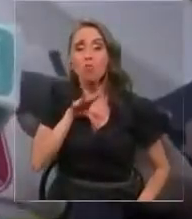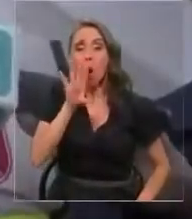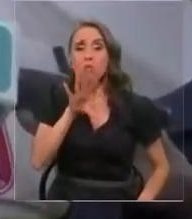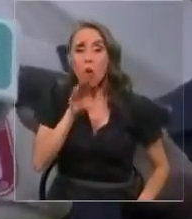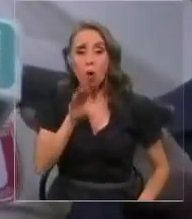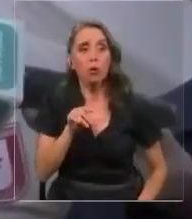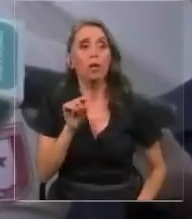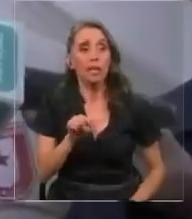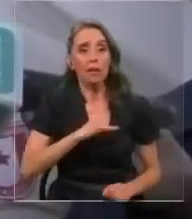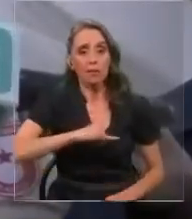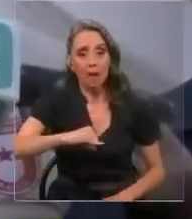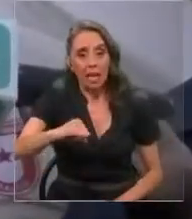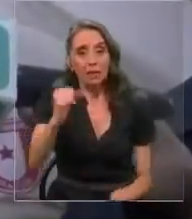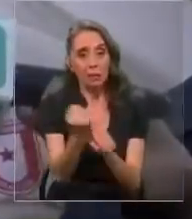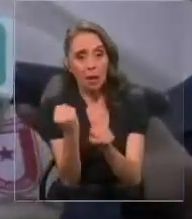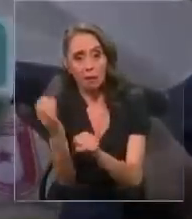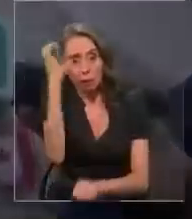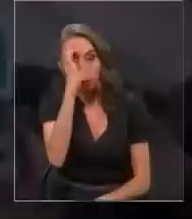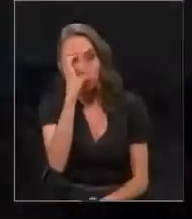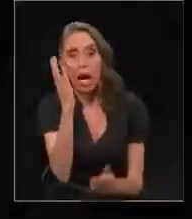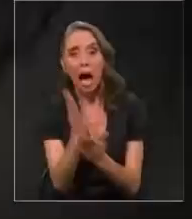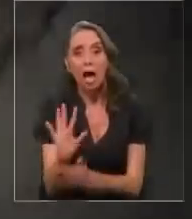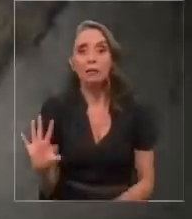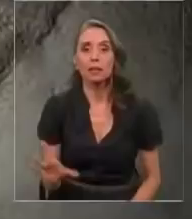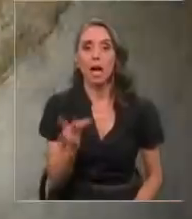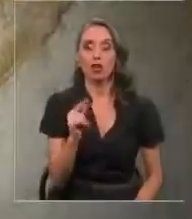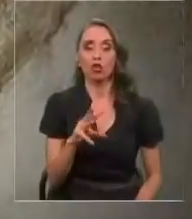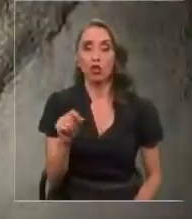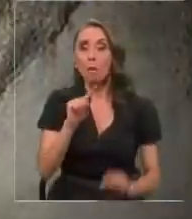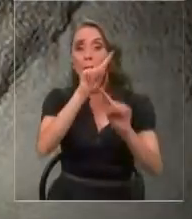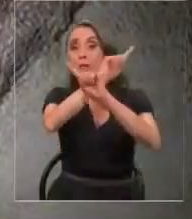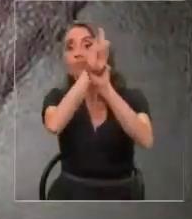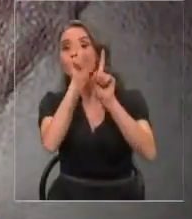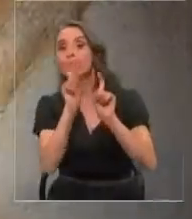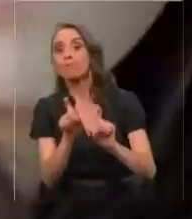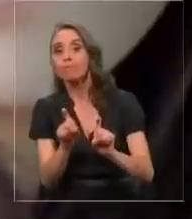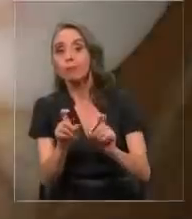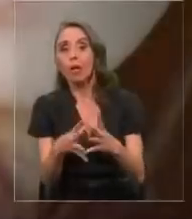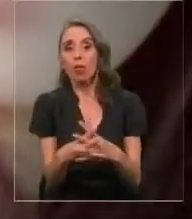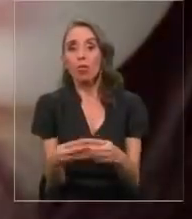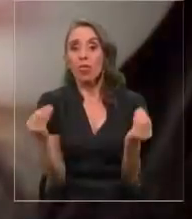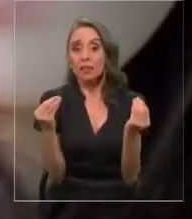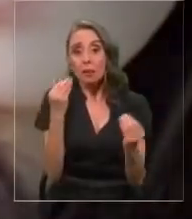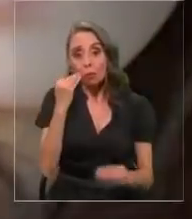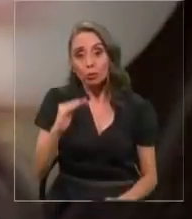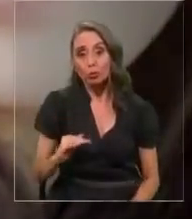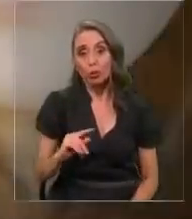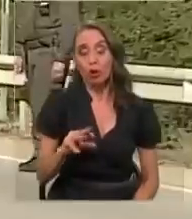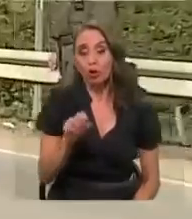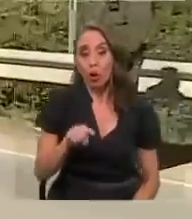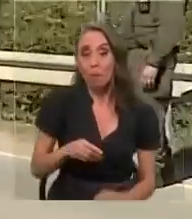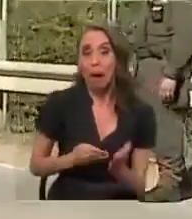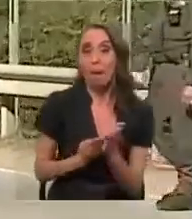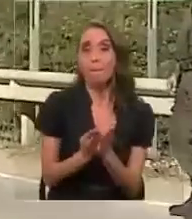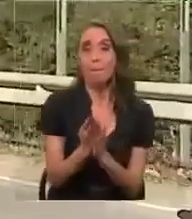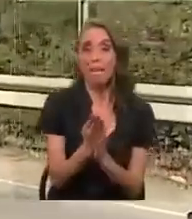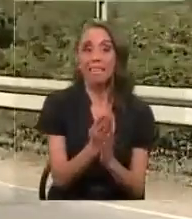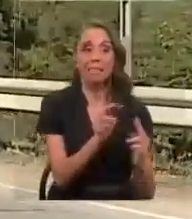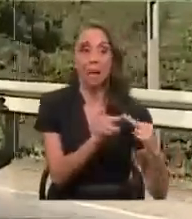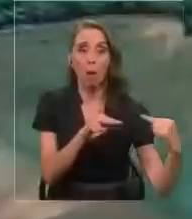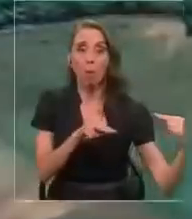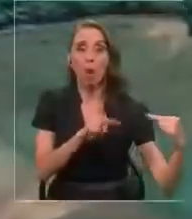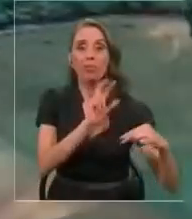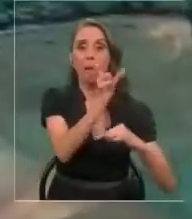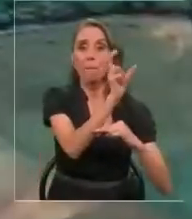Esta labor de búsqueda va a seguir hasta que encontremos a Tomás. La incógnita tras la desaparición del pequeño Tomás comenzaba en el puente